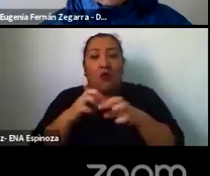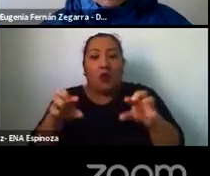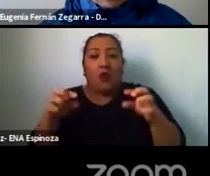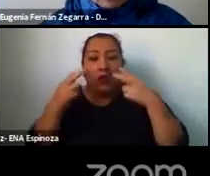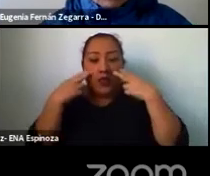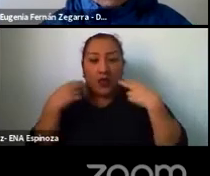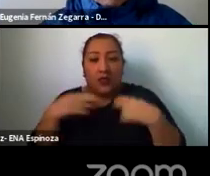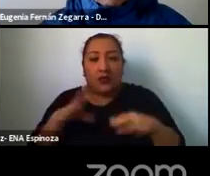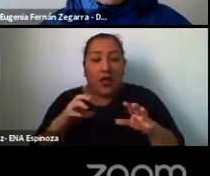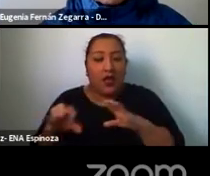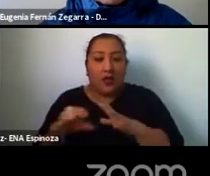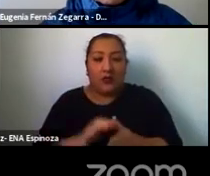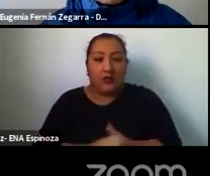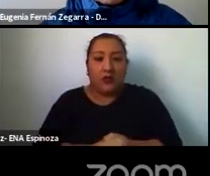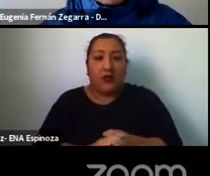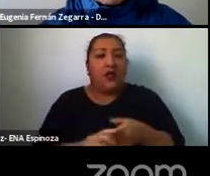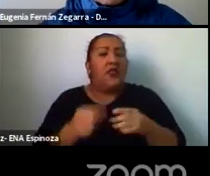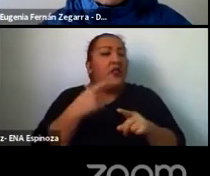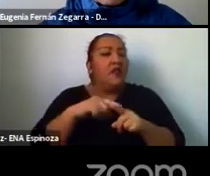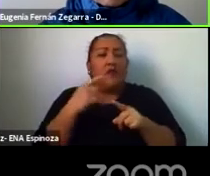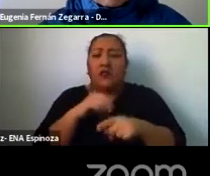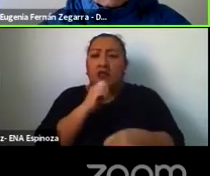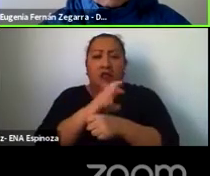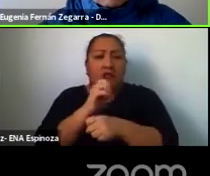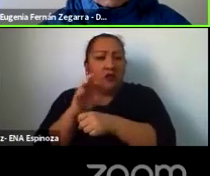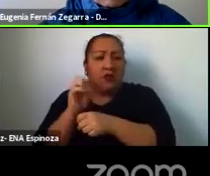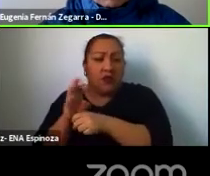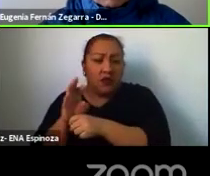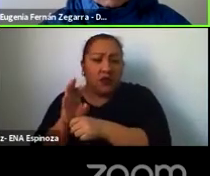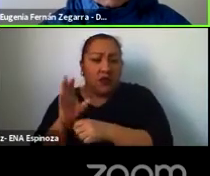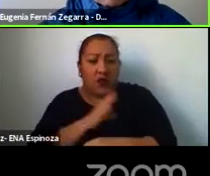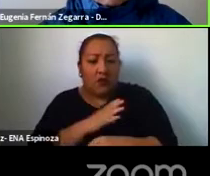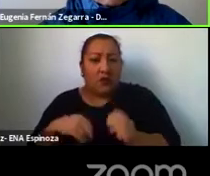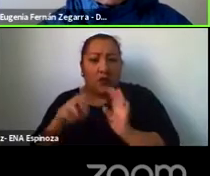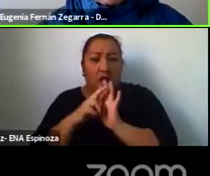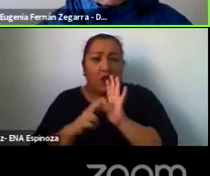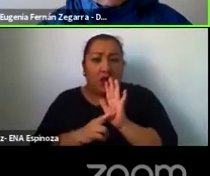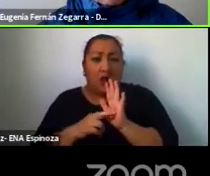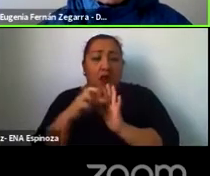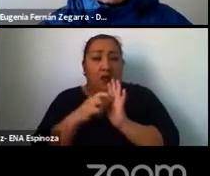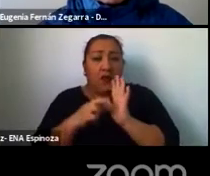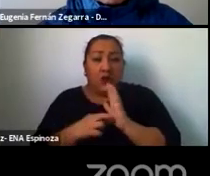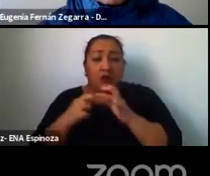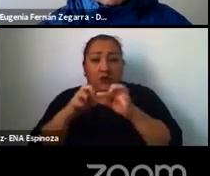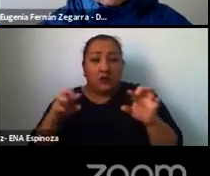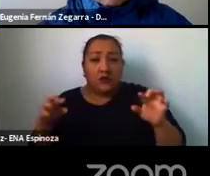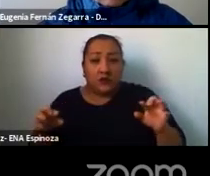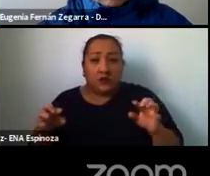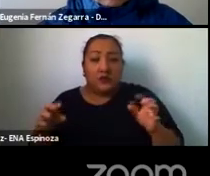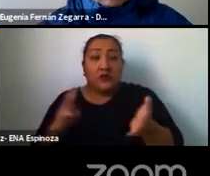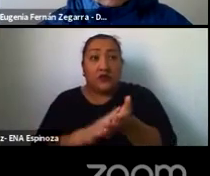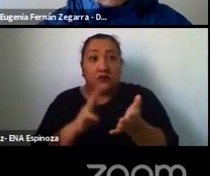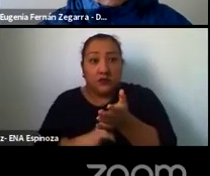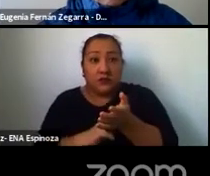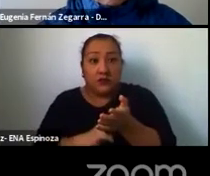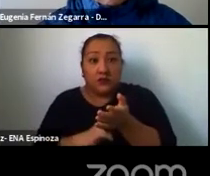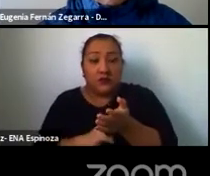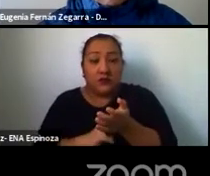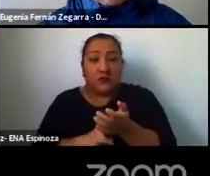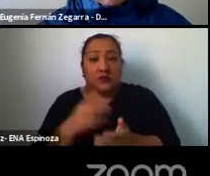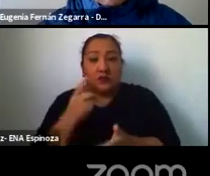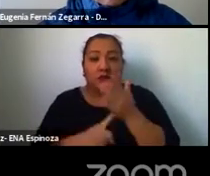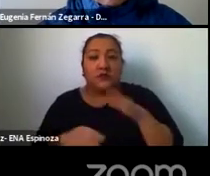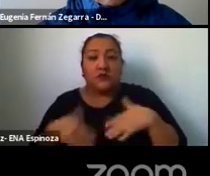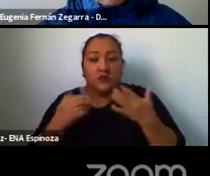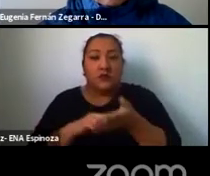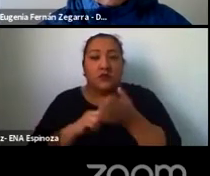Se han realizado diversas recomendaciones al gobierno regional desde el programa de pueblos indígenas de la Defensoría del Pueblo para que trabajen